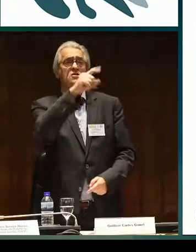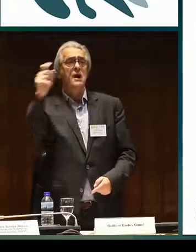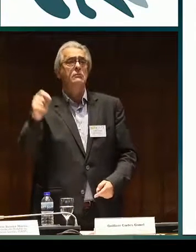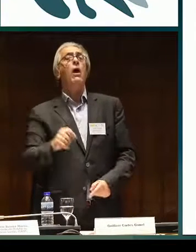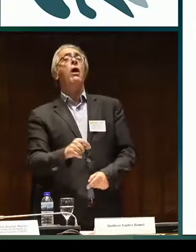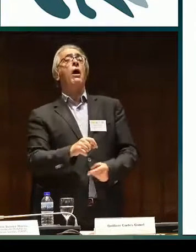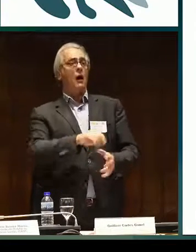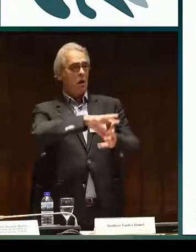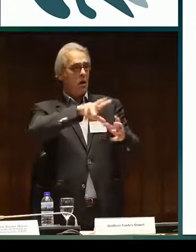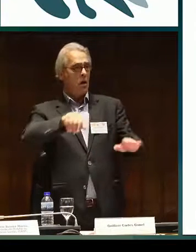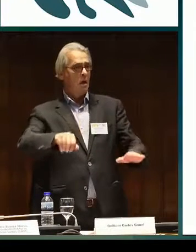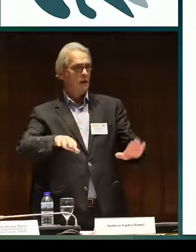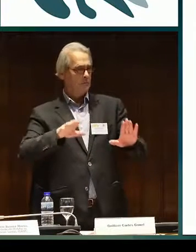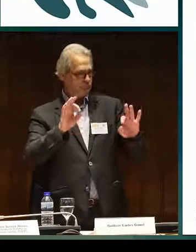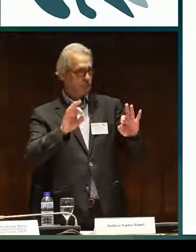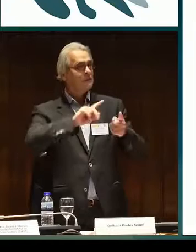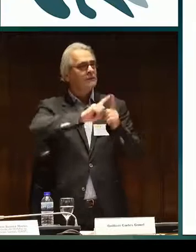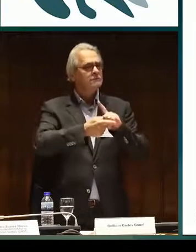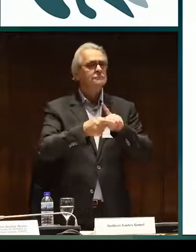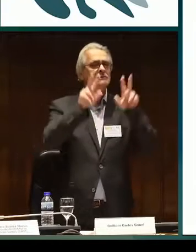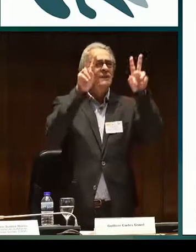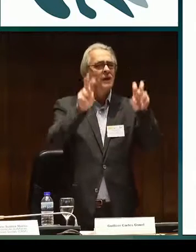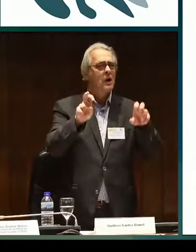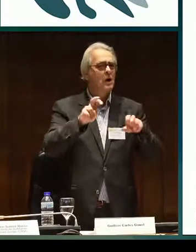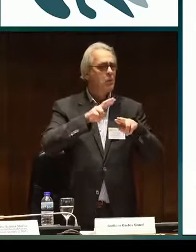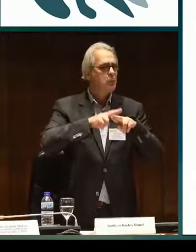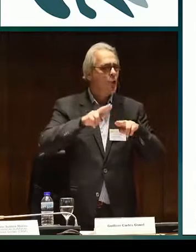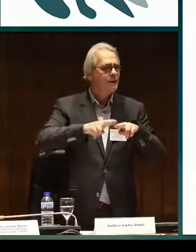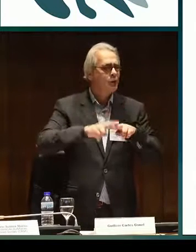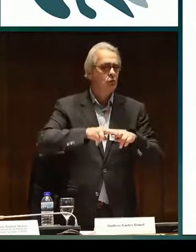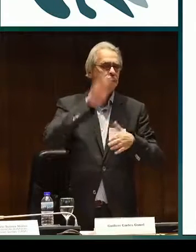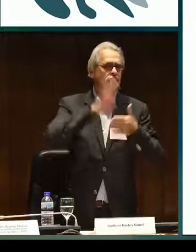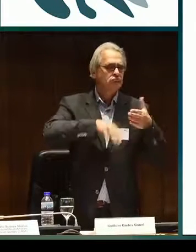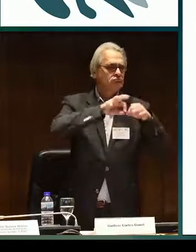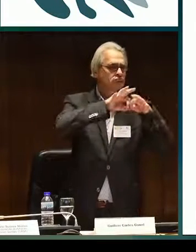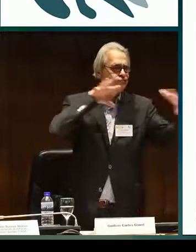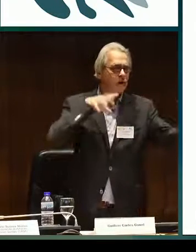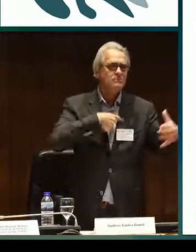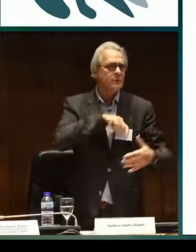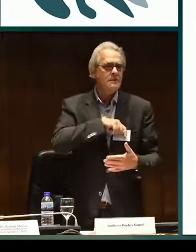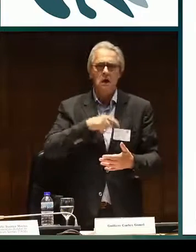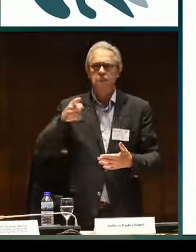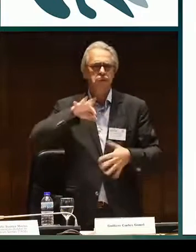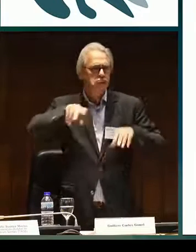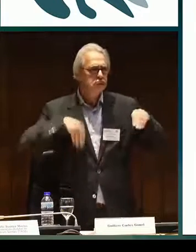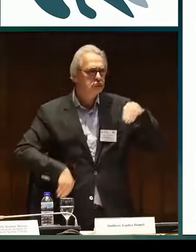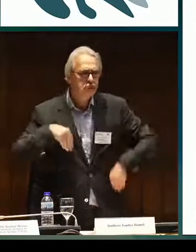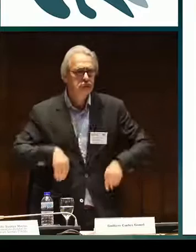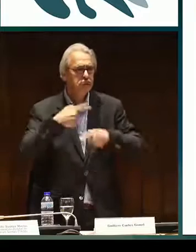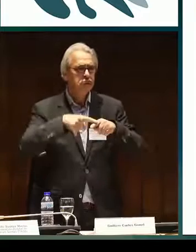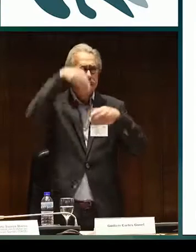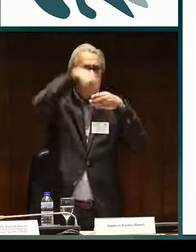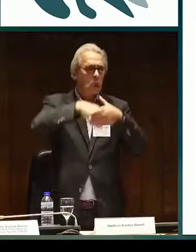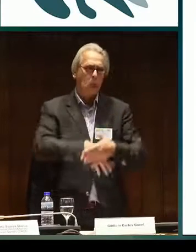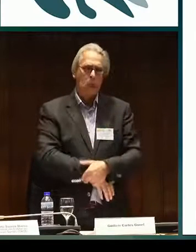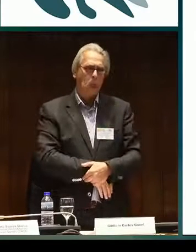Si hay un accidente y mueren más de 100 personas y después se trata un tema